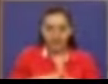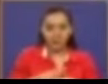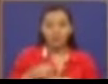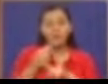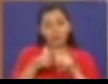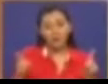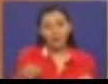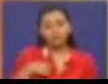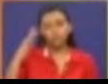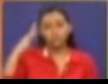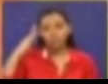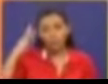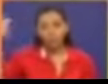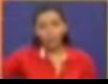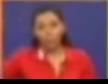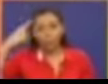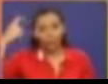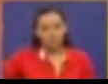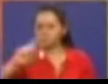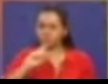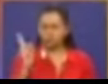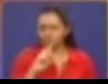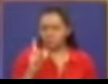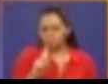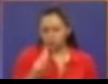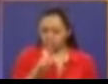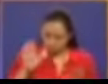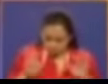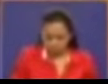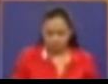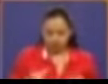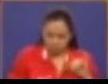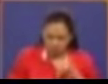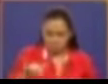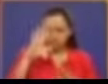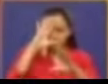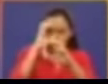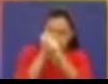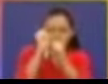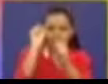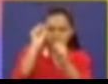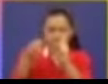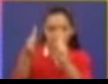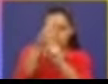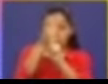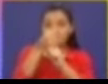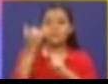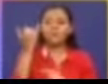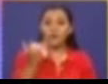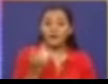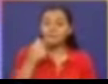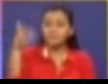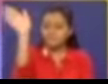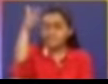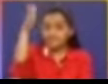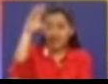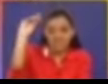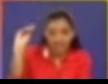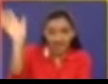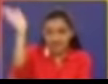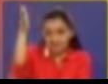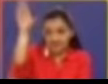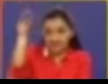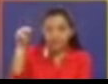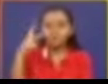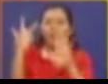roben todo menos la esperanza. Ustedes ven todas las cosas maravillosas que están pasando en el país. Y los de luto dicen que ha sido 8 años